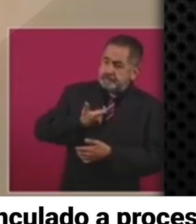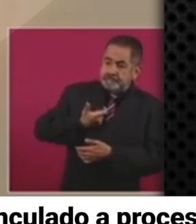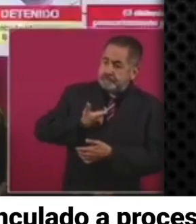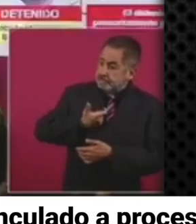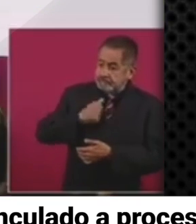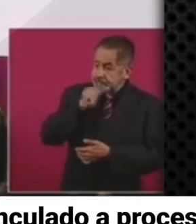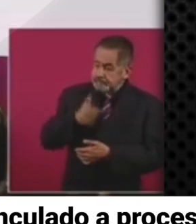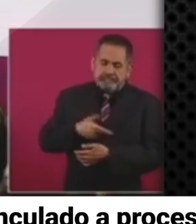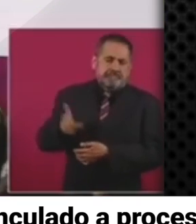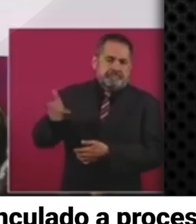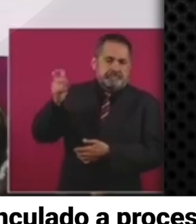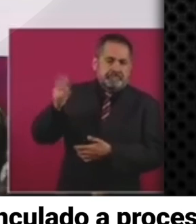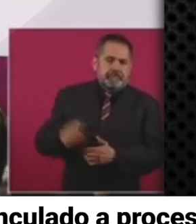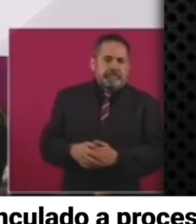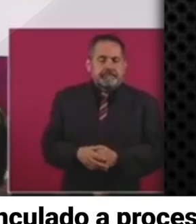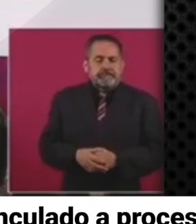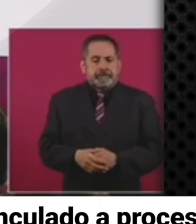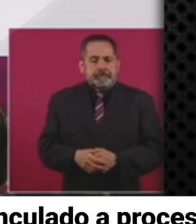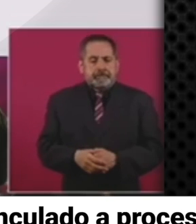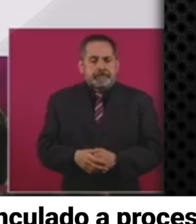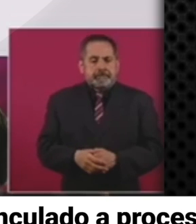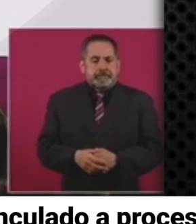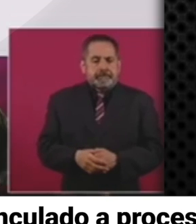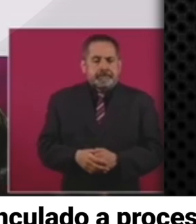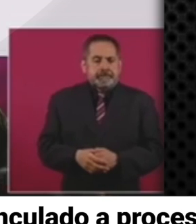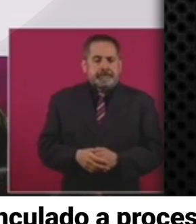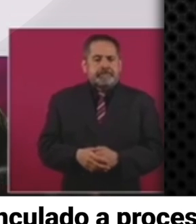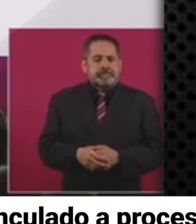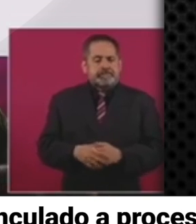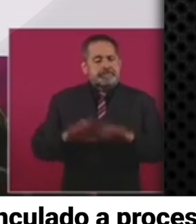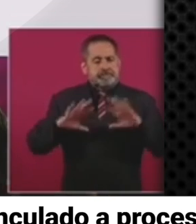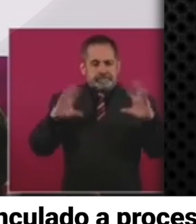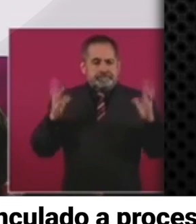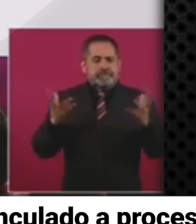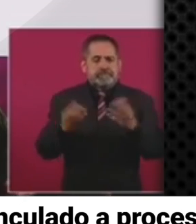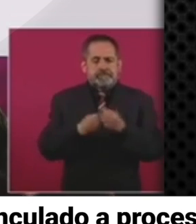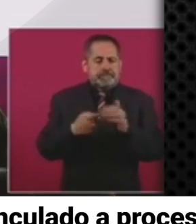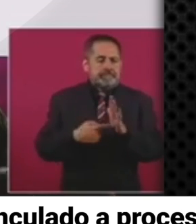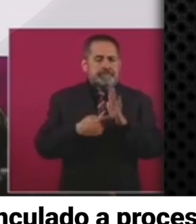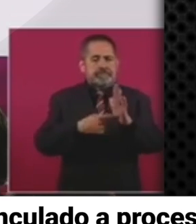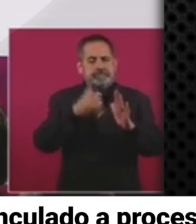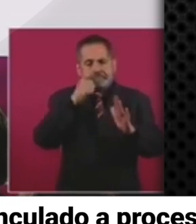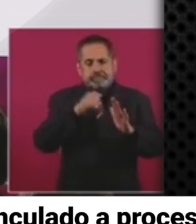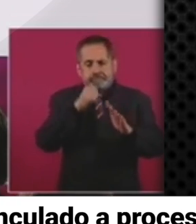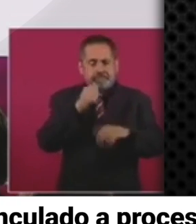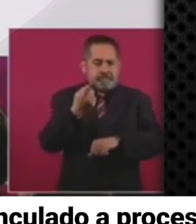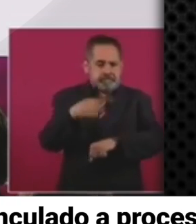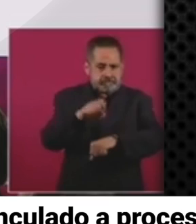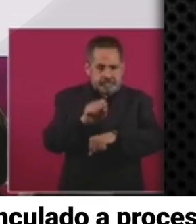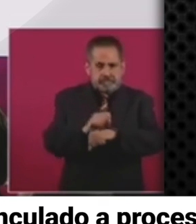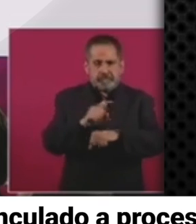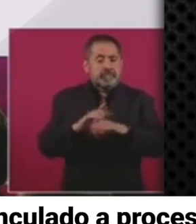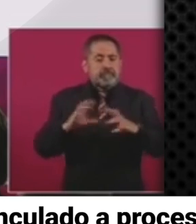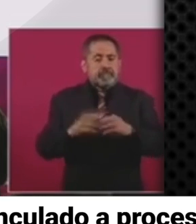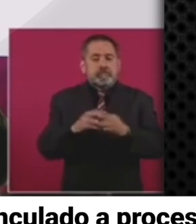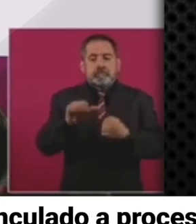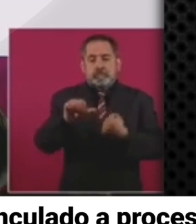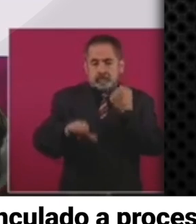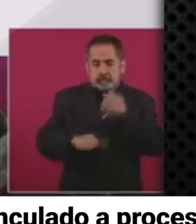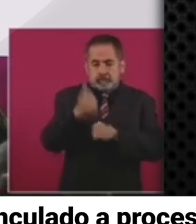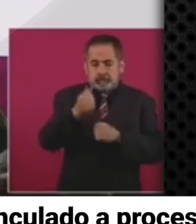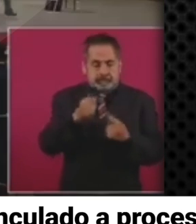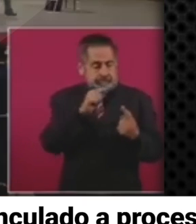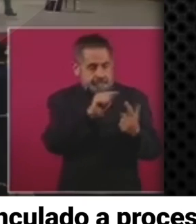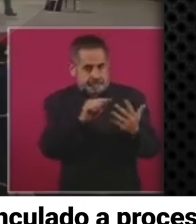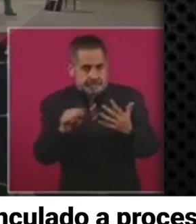Paz. Siguiente. En el caso del cuadro que aquí se presenta cada semana, son 11 casos, hay